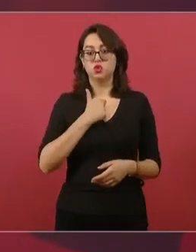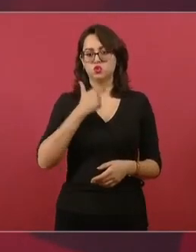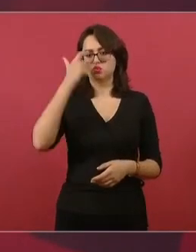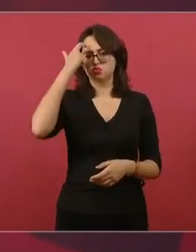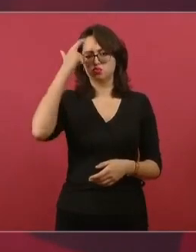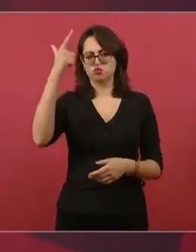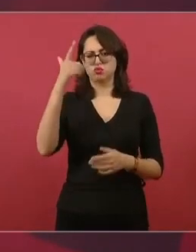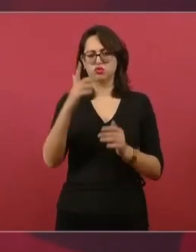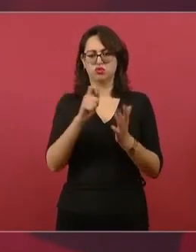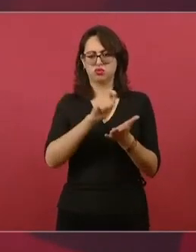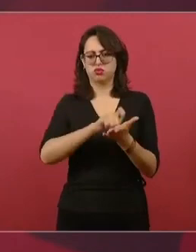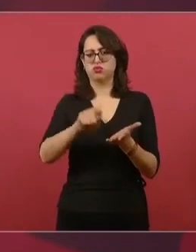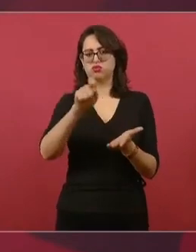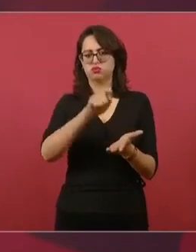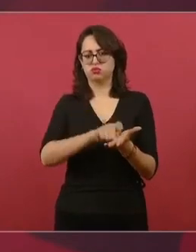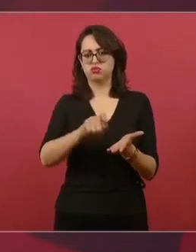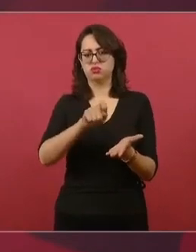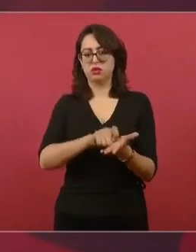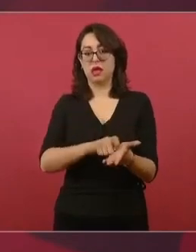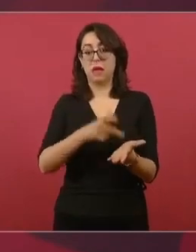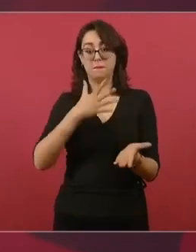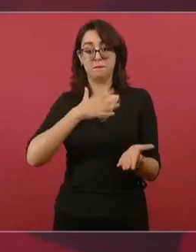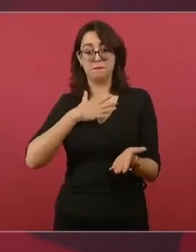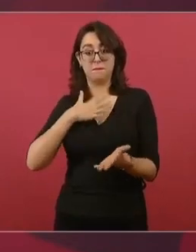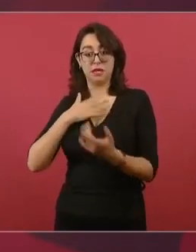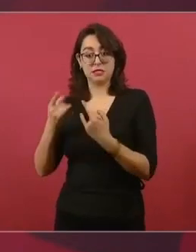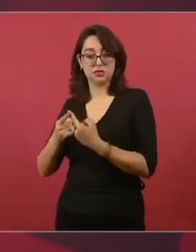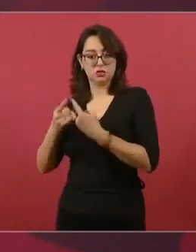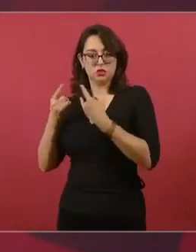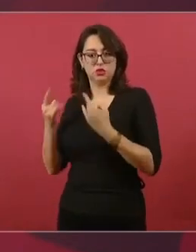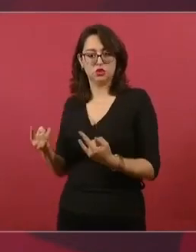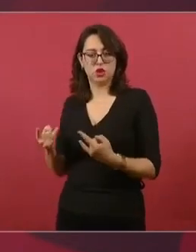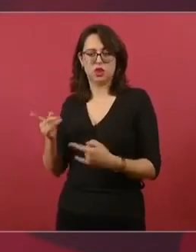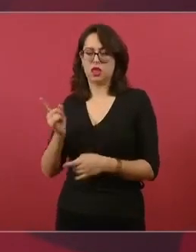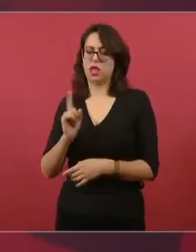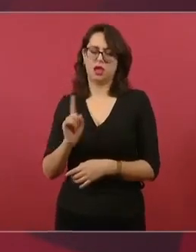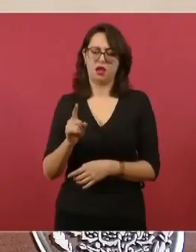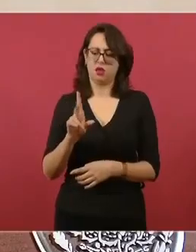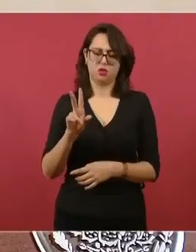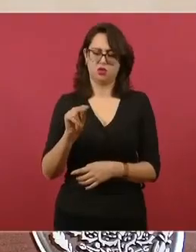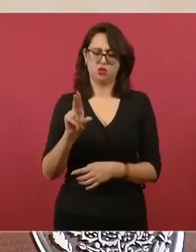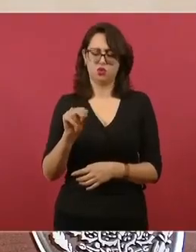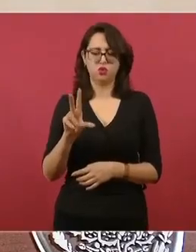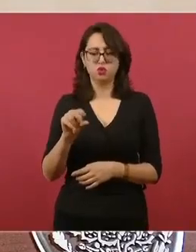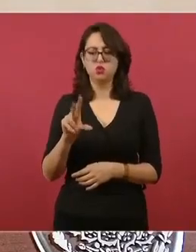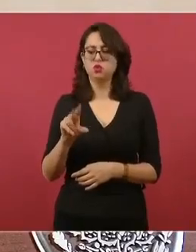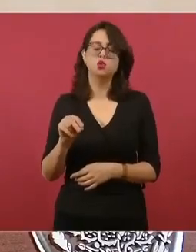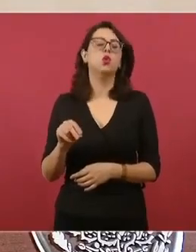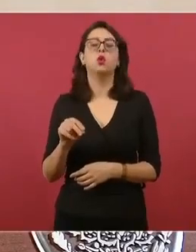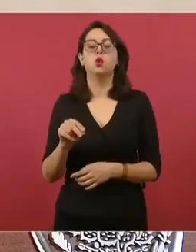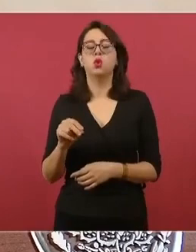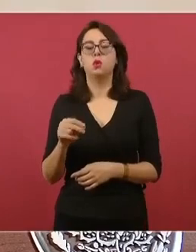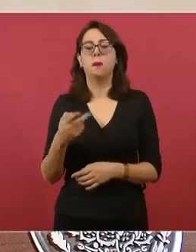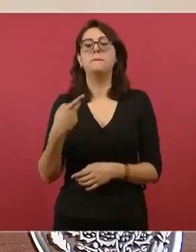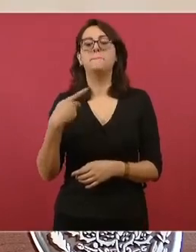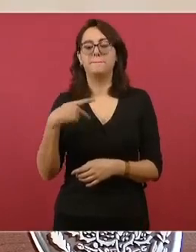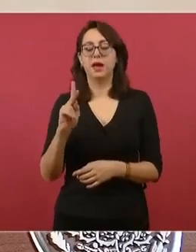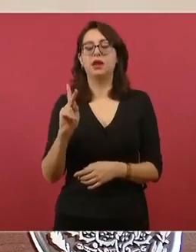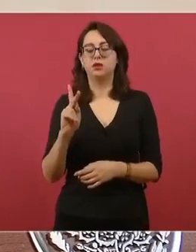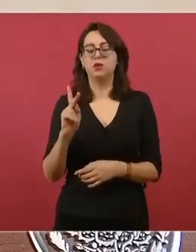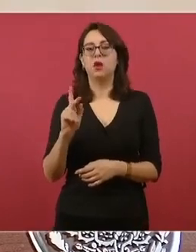autobiográfico, el que estoy escribiendo ya, el último libro, los apuntes